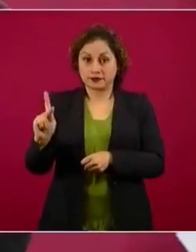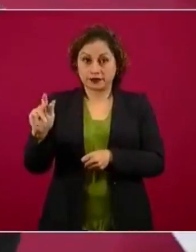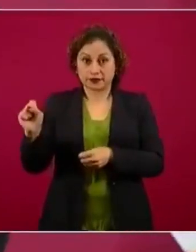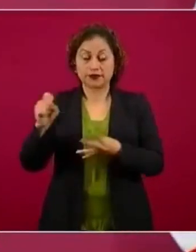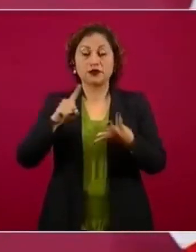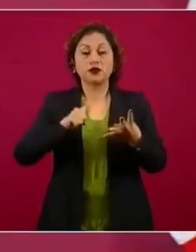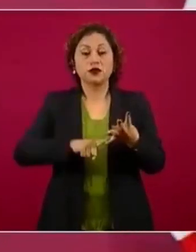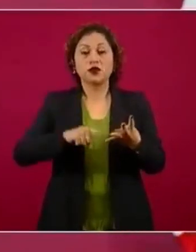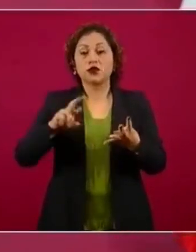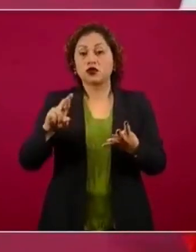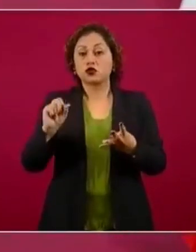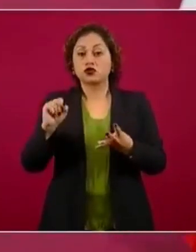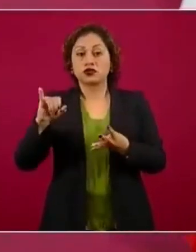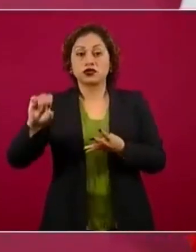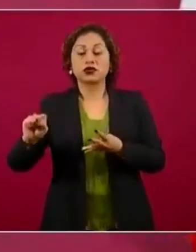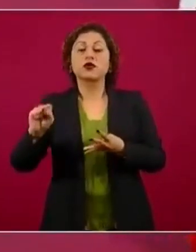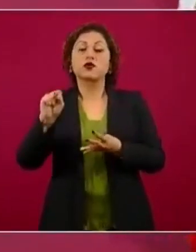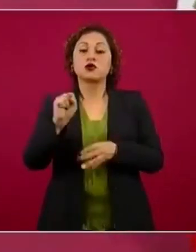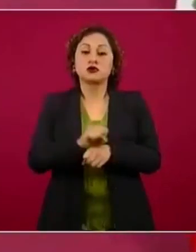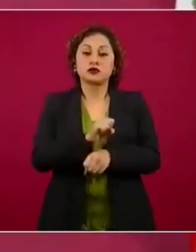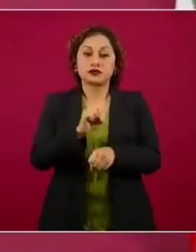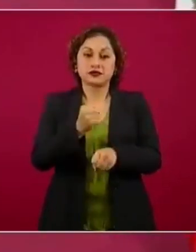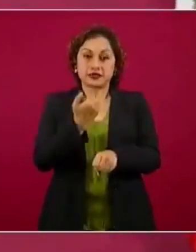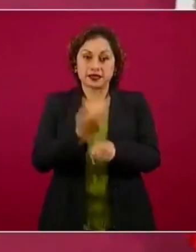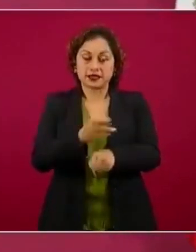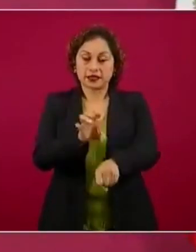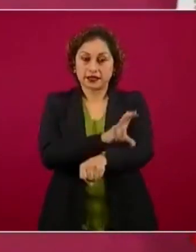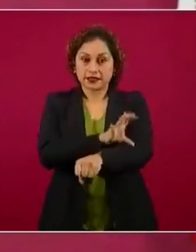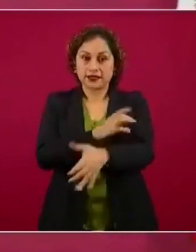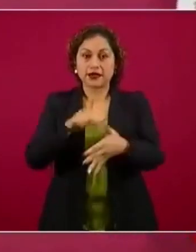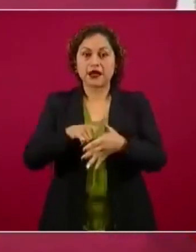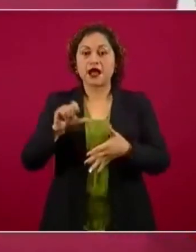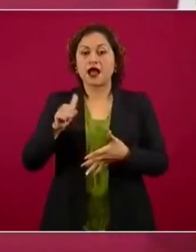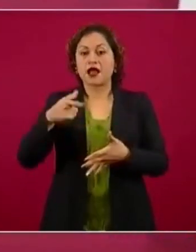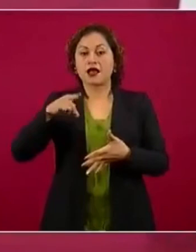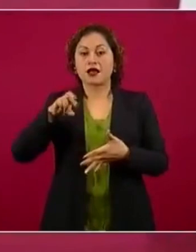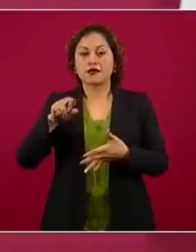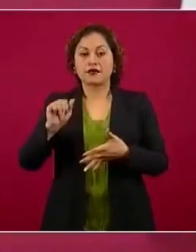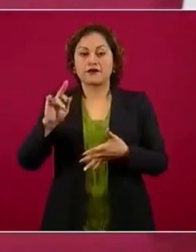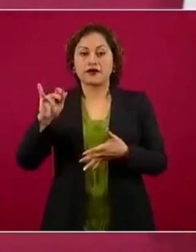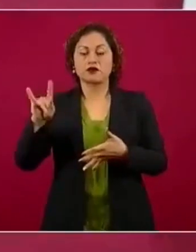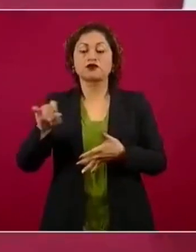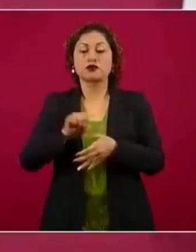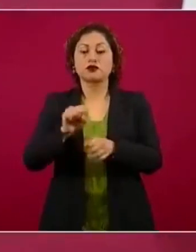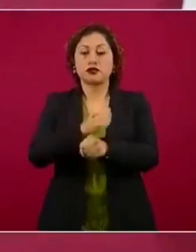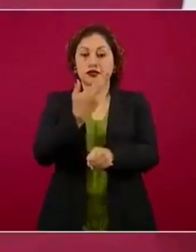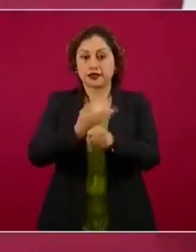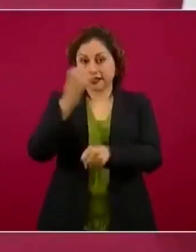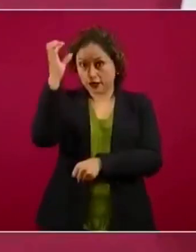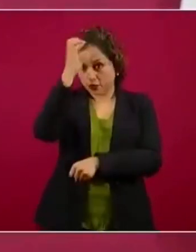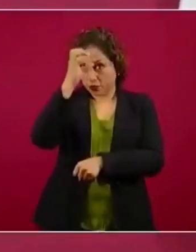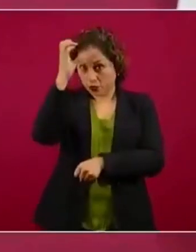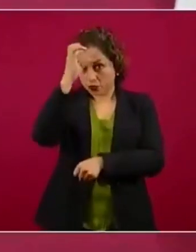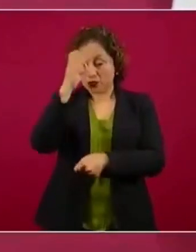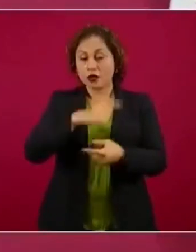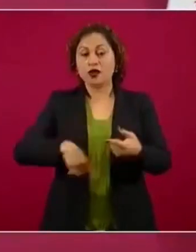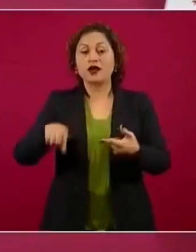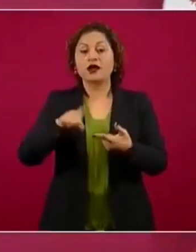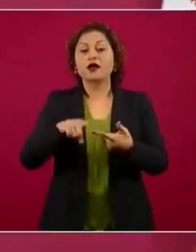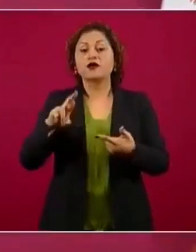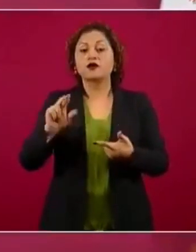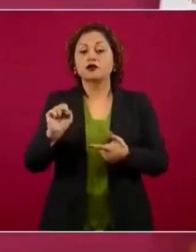de Energía, Alejandra Fraustro, secretaria de Cultura, Rosa Isela